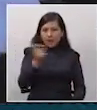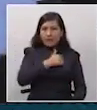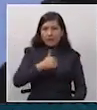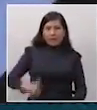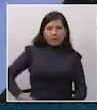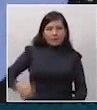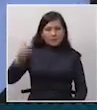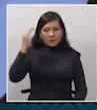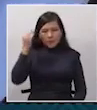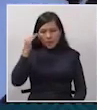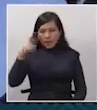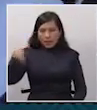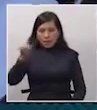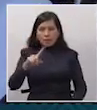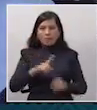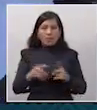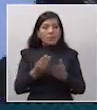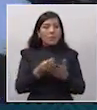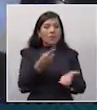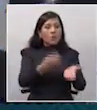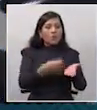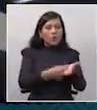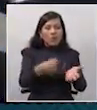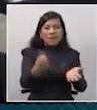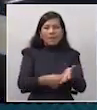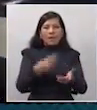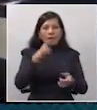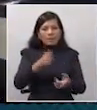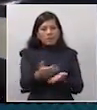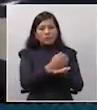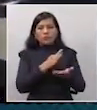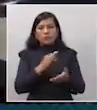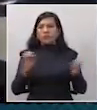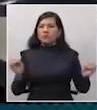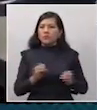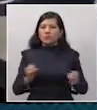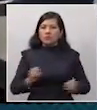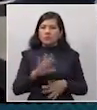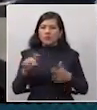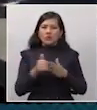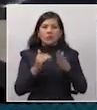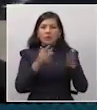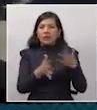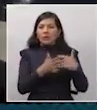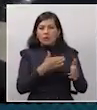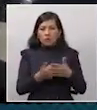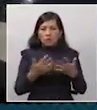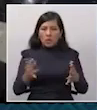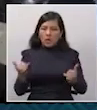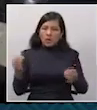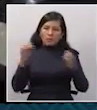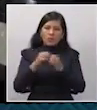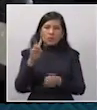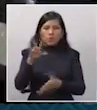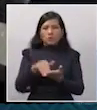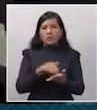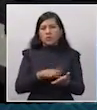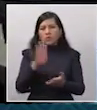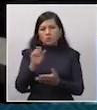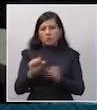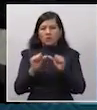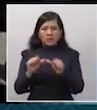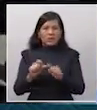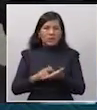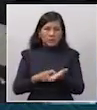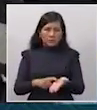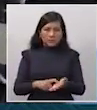hecho efectivo los cobros de estas multas que tienen que pagar. A la fecha ya tienen a más de 2 millones de bolivianos. ¿Ustedes han conversado